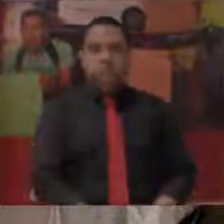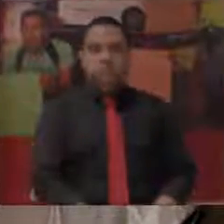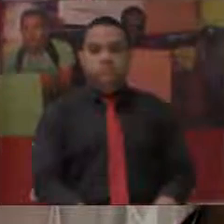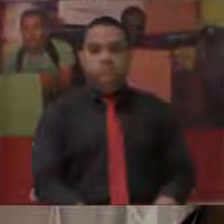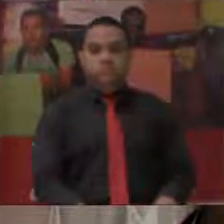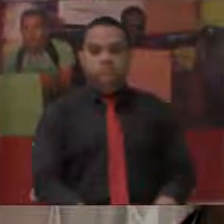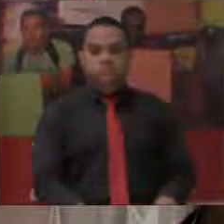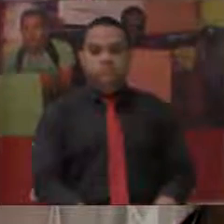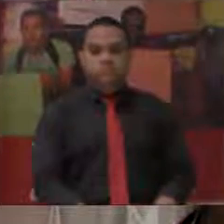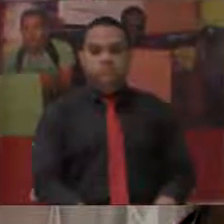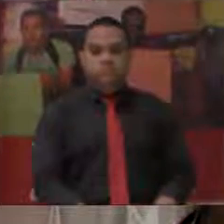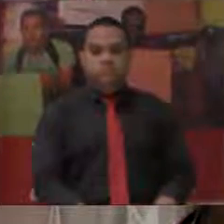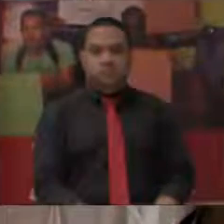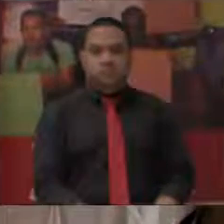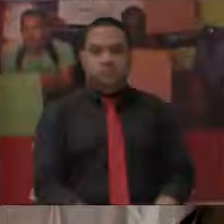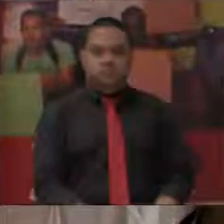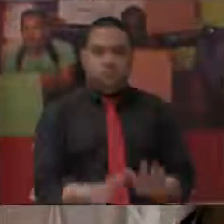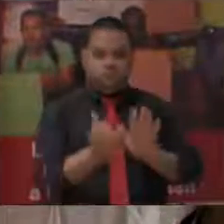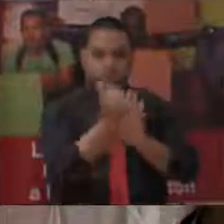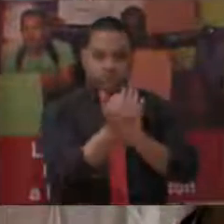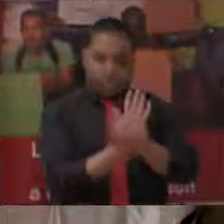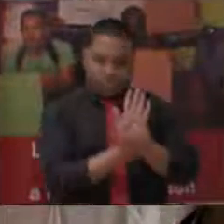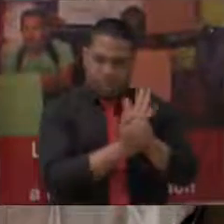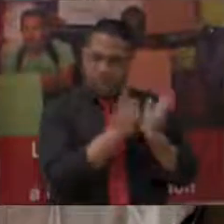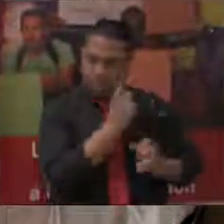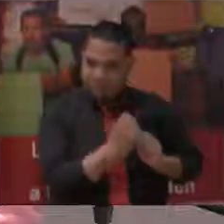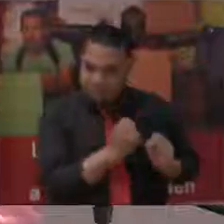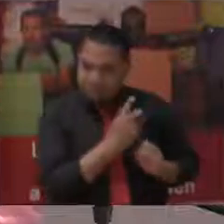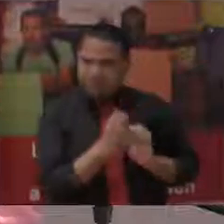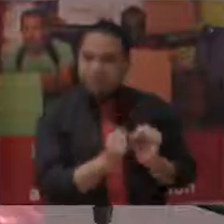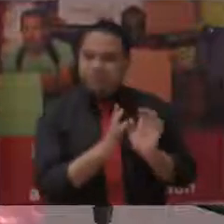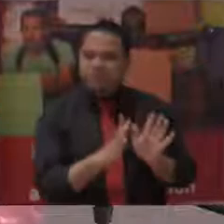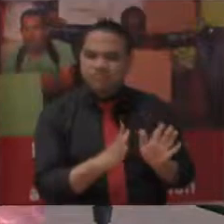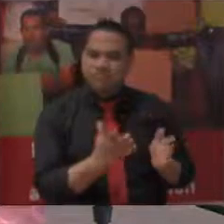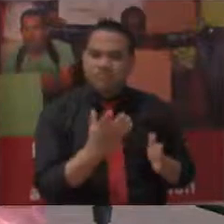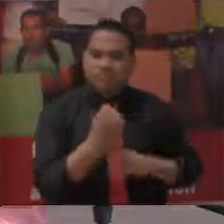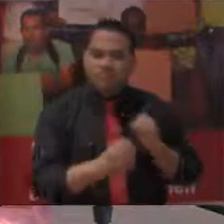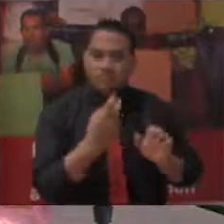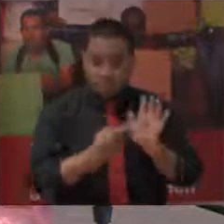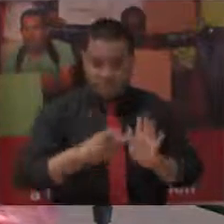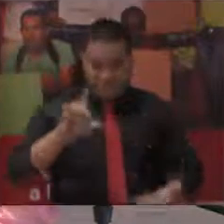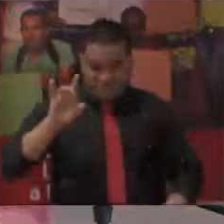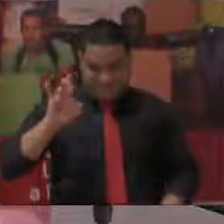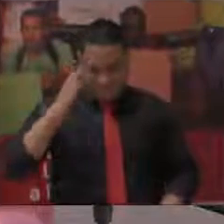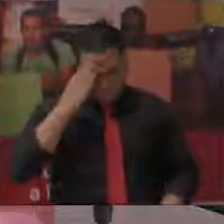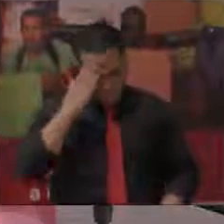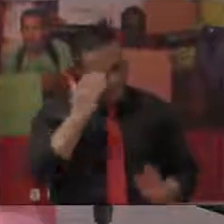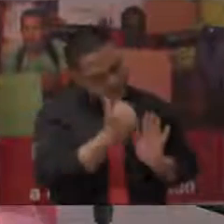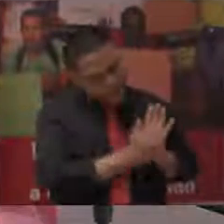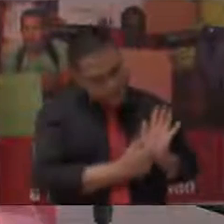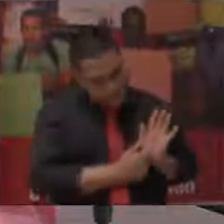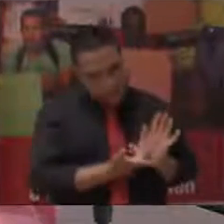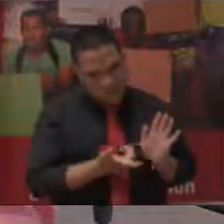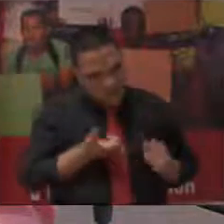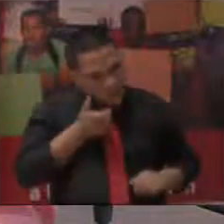En cumplimiento del programa anual de auditoría de la vigencia 2015,